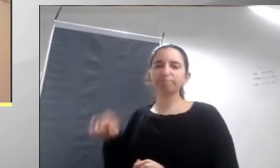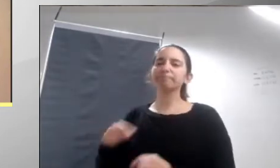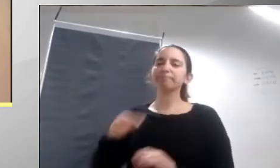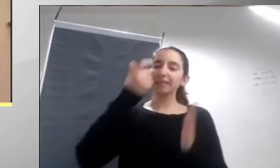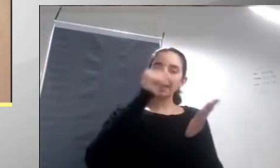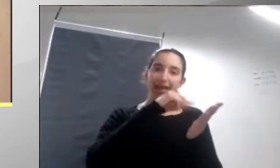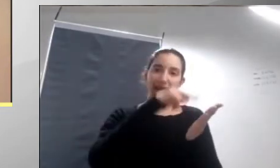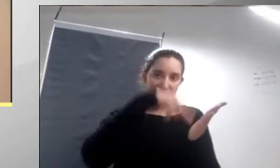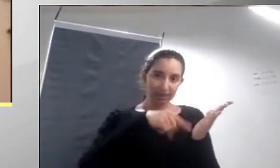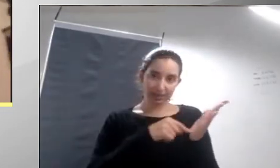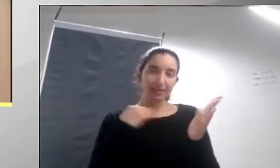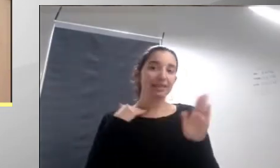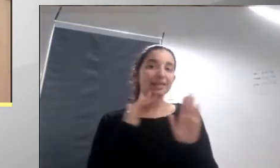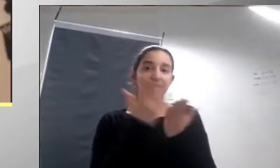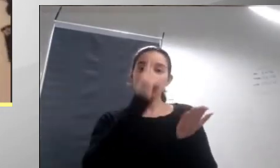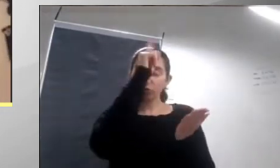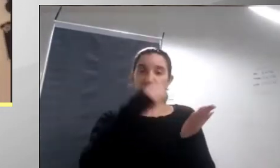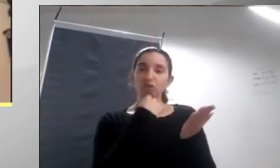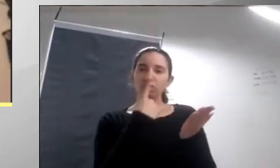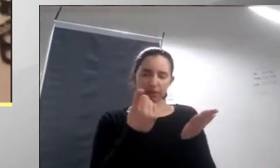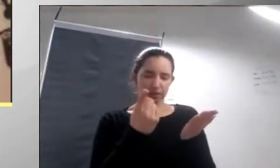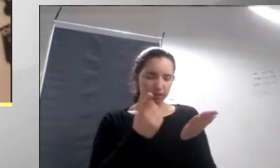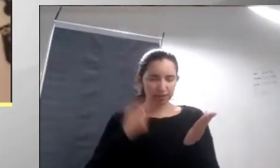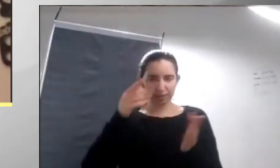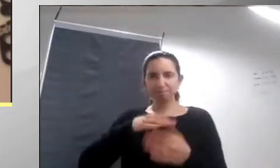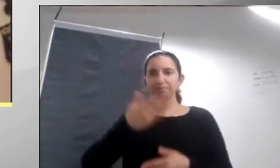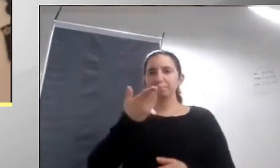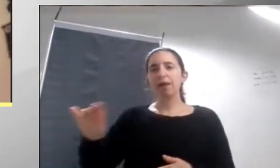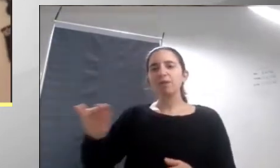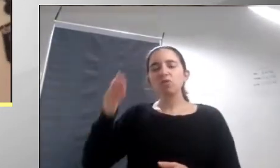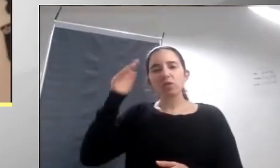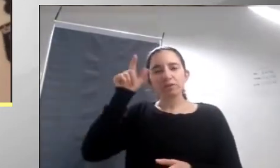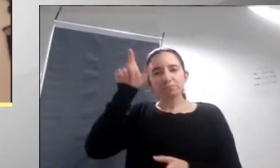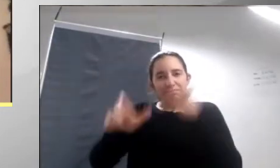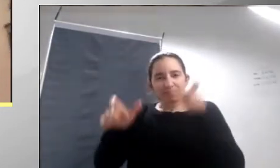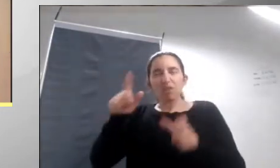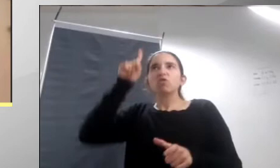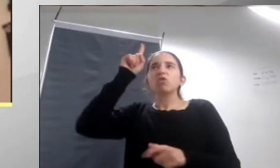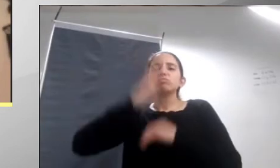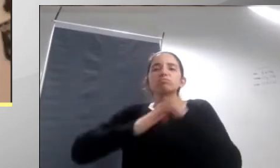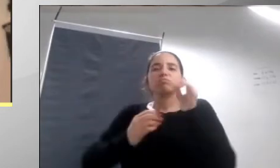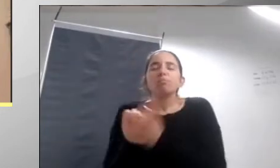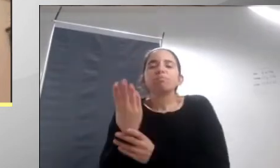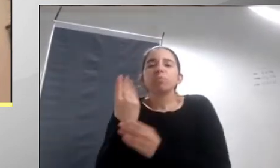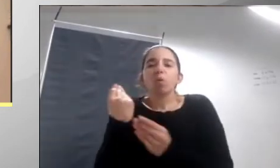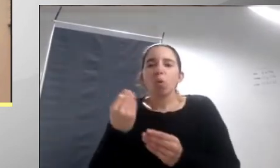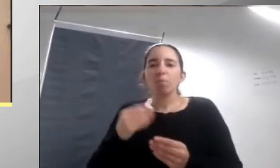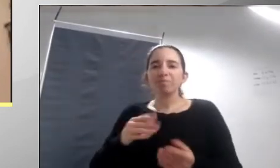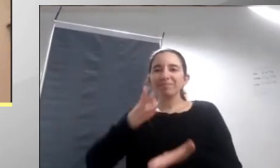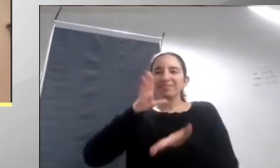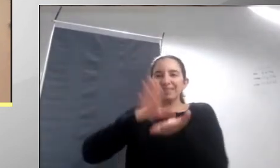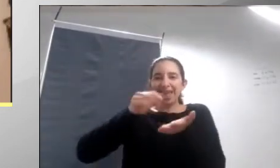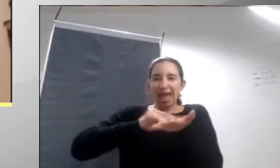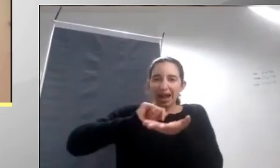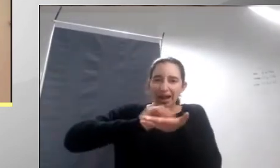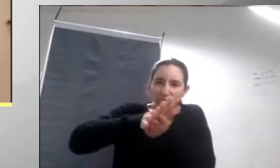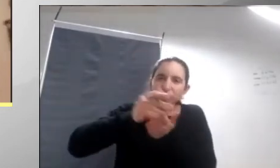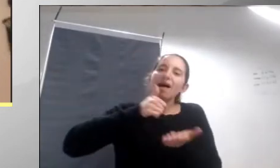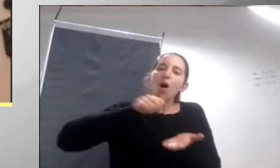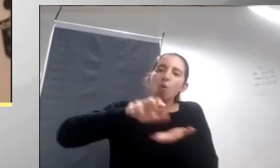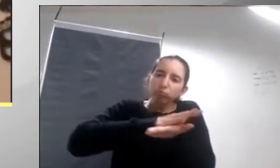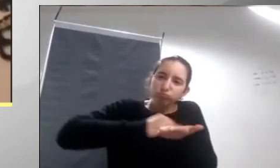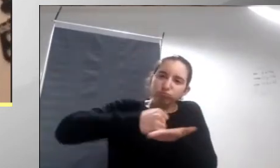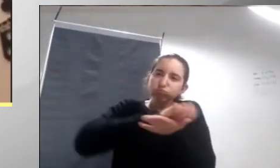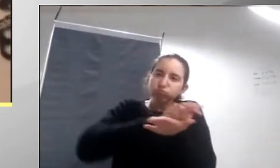hombre, lo creó de la materia, lo creó con barro, a su imagen y semejanza. Pero cuando terminó